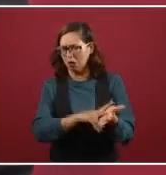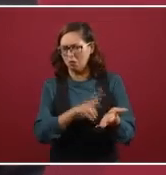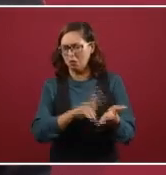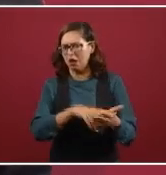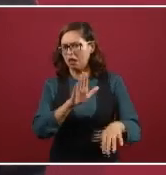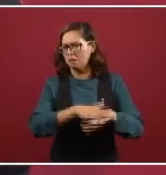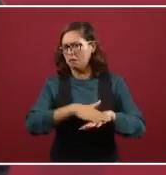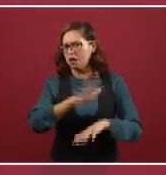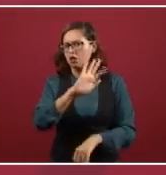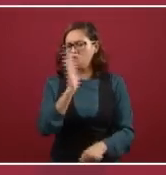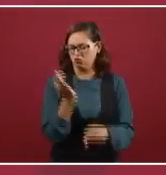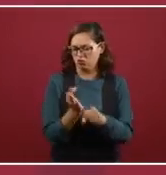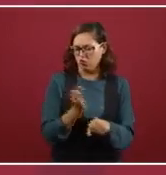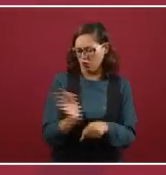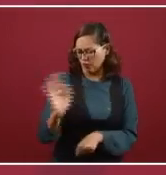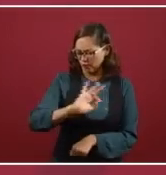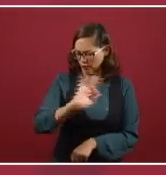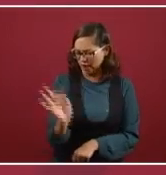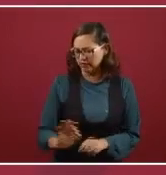está situada donde